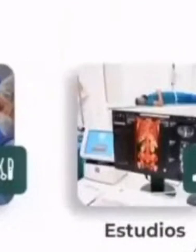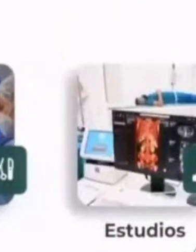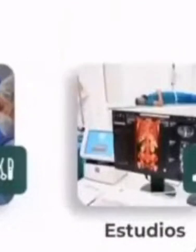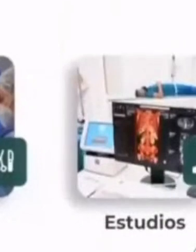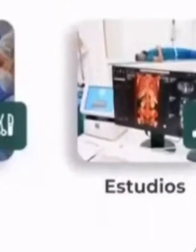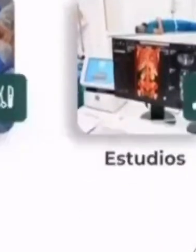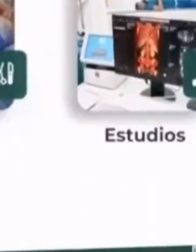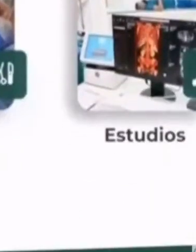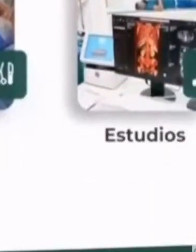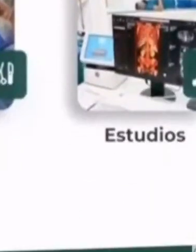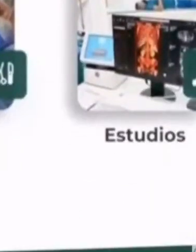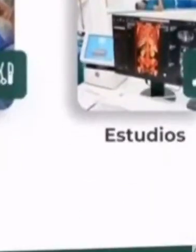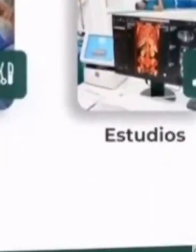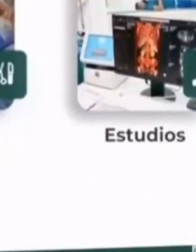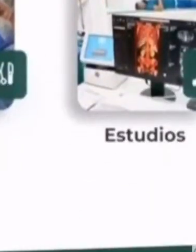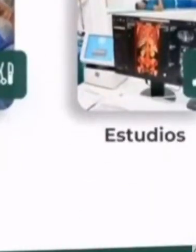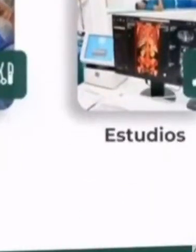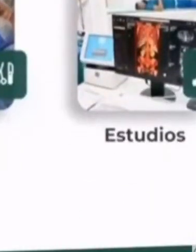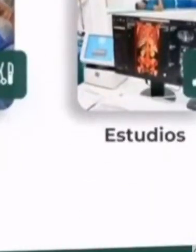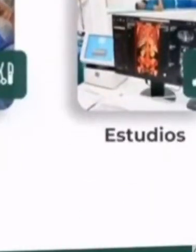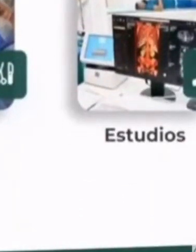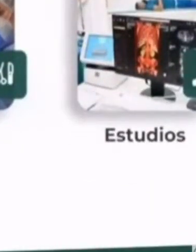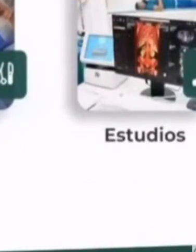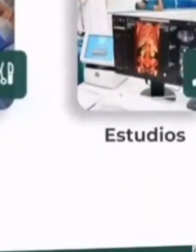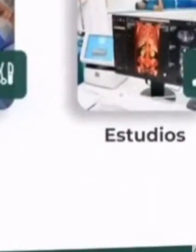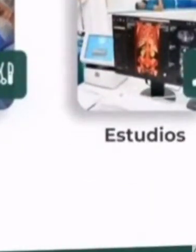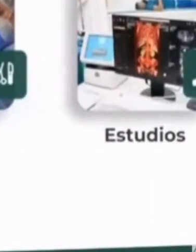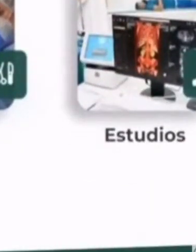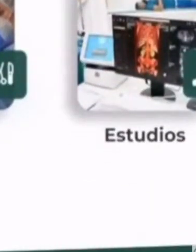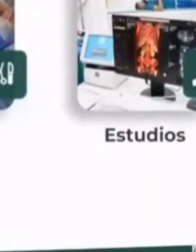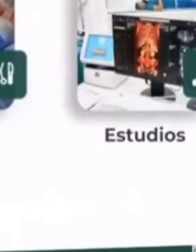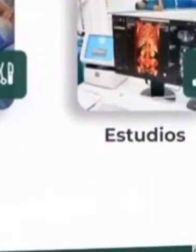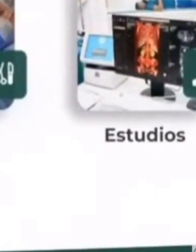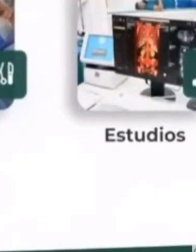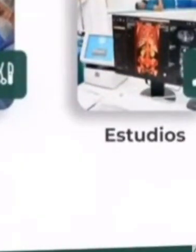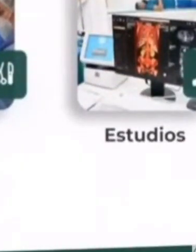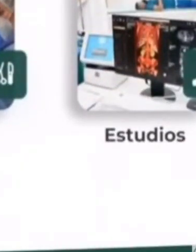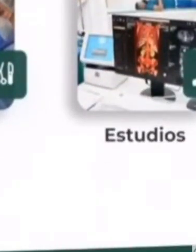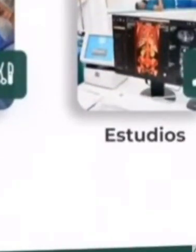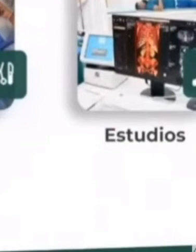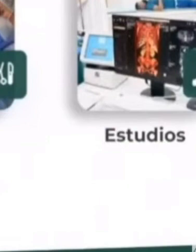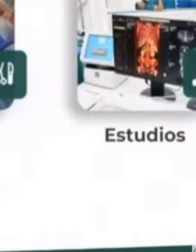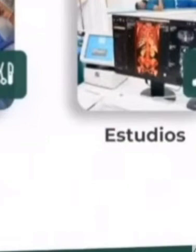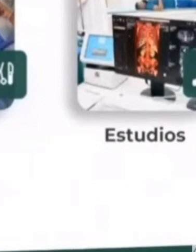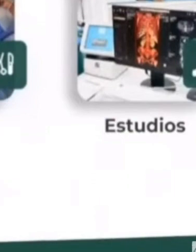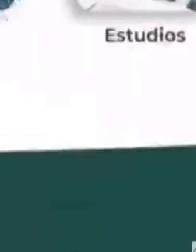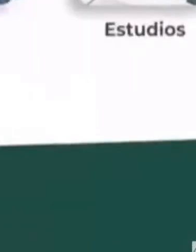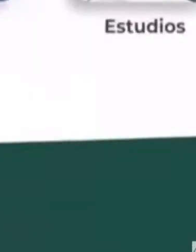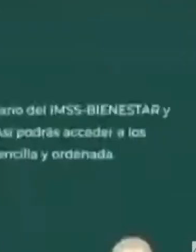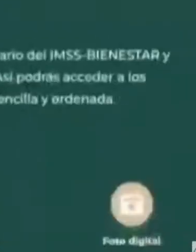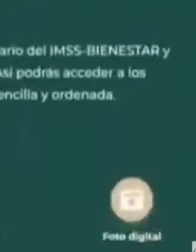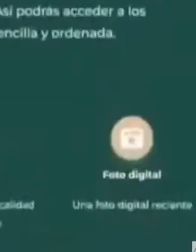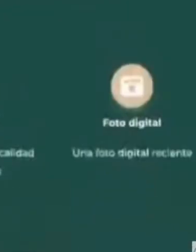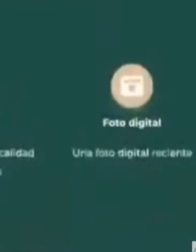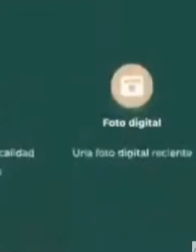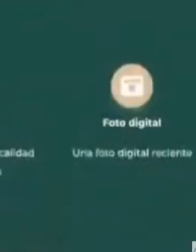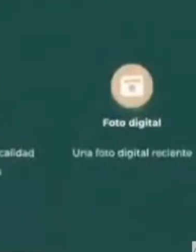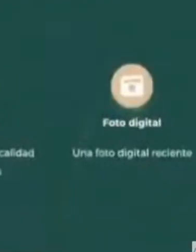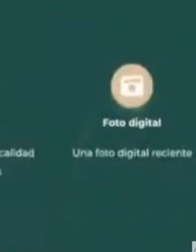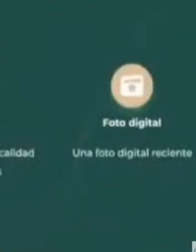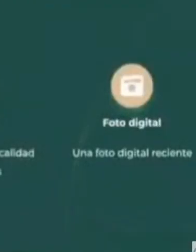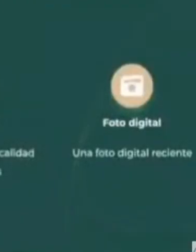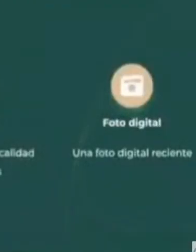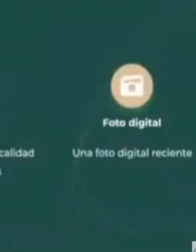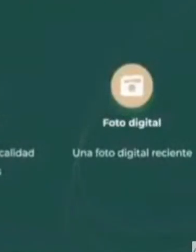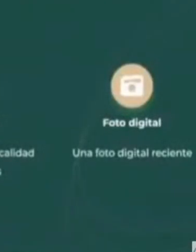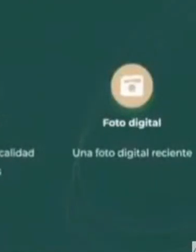registro.imsbienestar.gov.mx. Ahí se va a poder consultar toda la información sobre los servicios que presta IMSS Bienestar y a los cuales